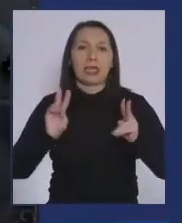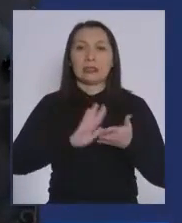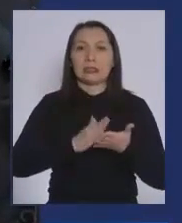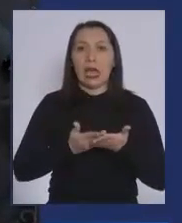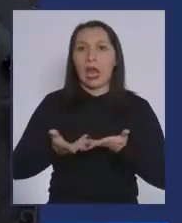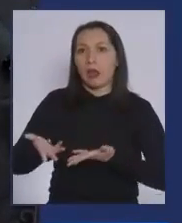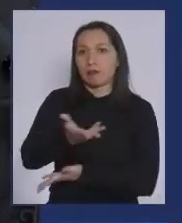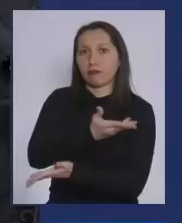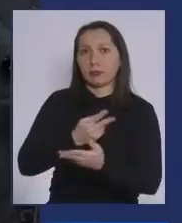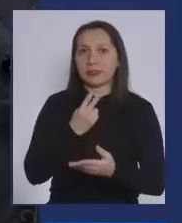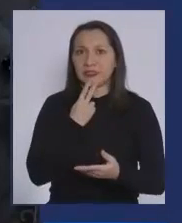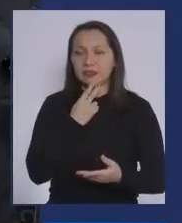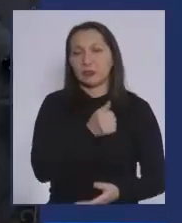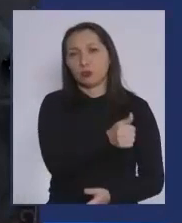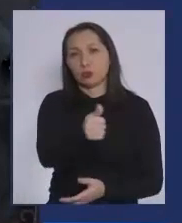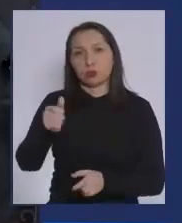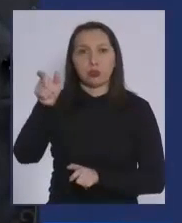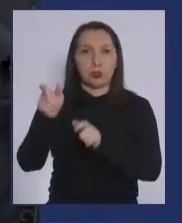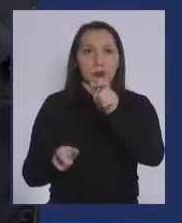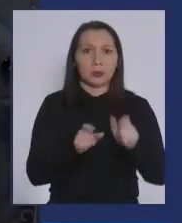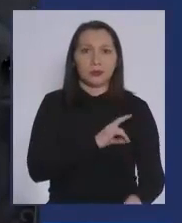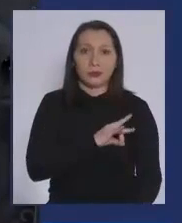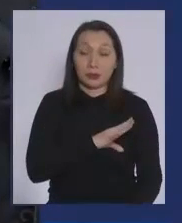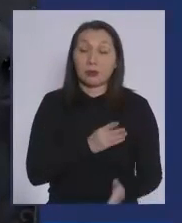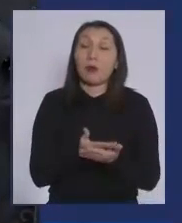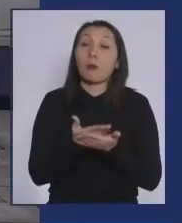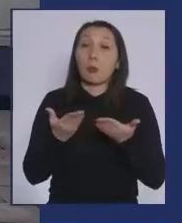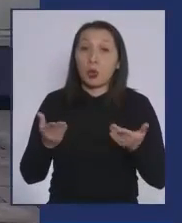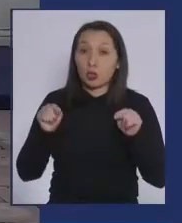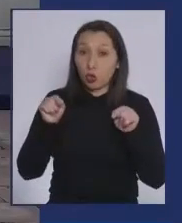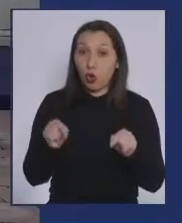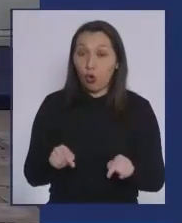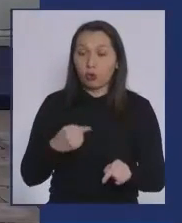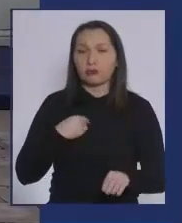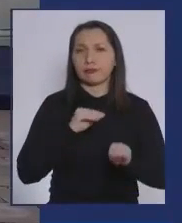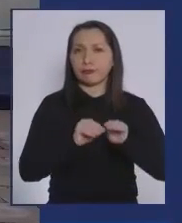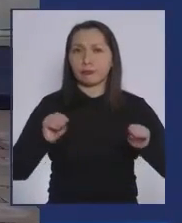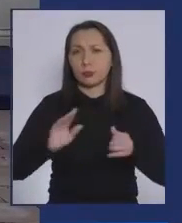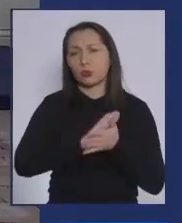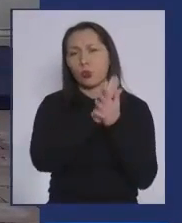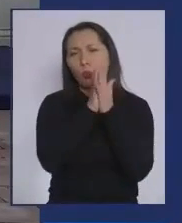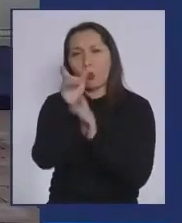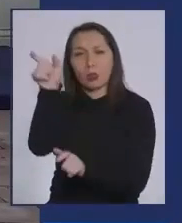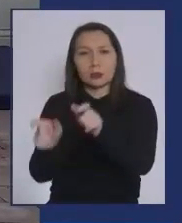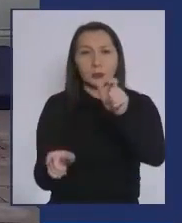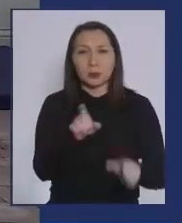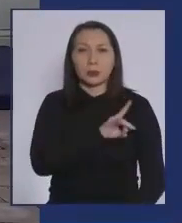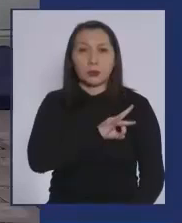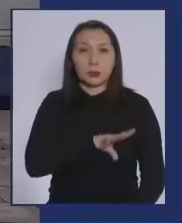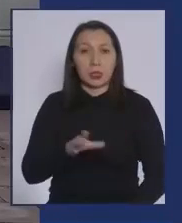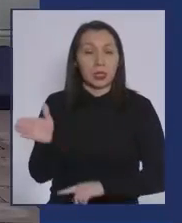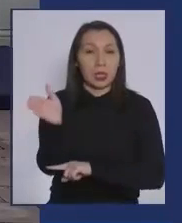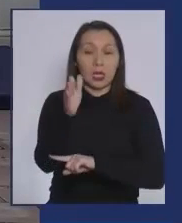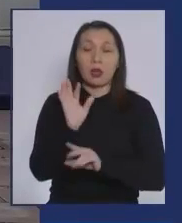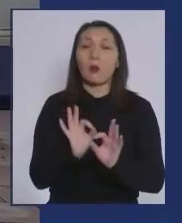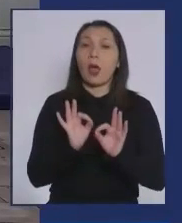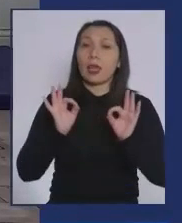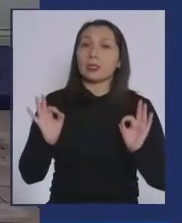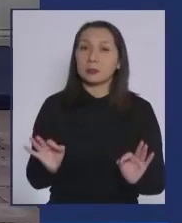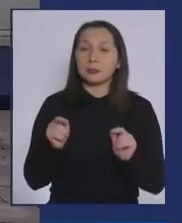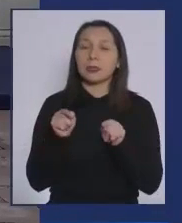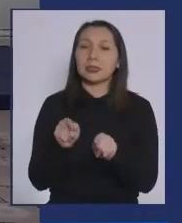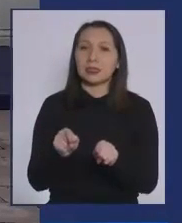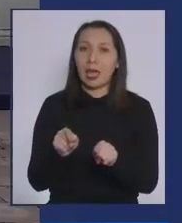convivencia entre todos los chilenos por eso hoy día hago un llamado a todos mis compatriotas y muy especialmente